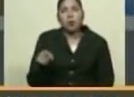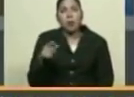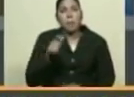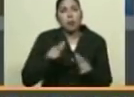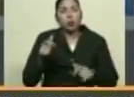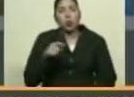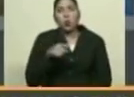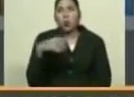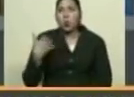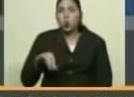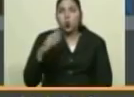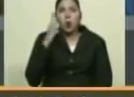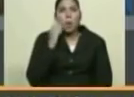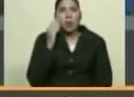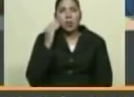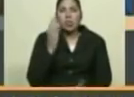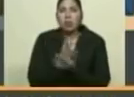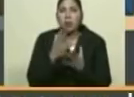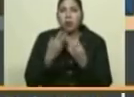Era Carrizales el comandante aquí.